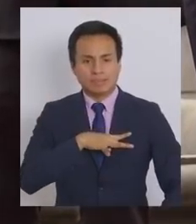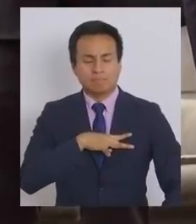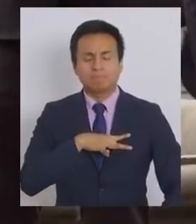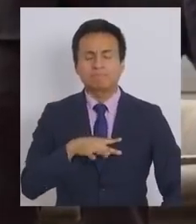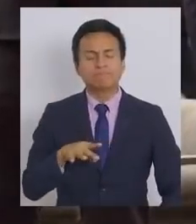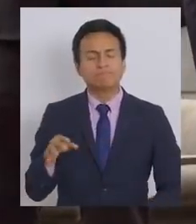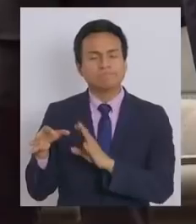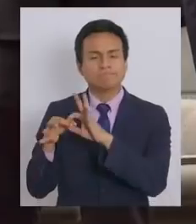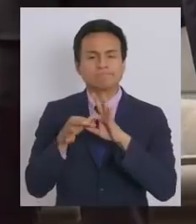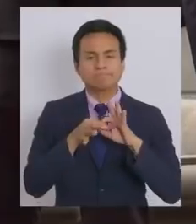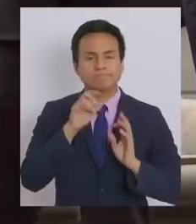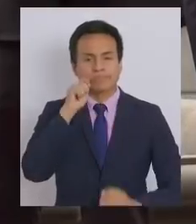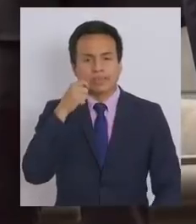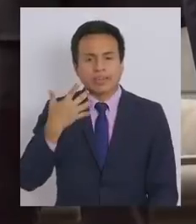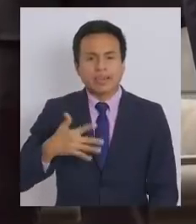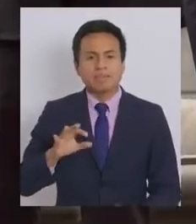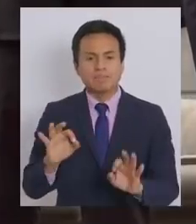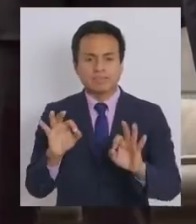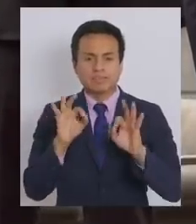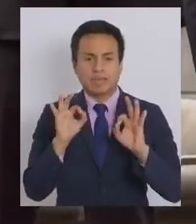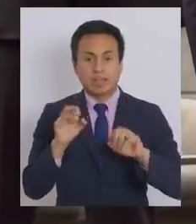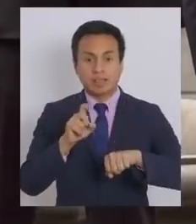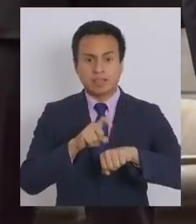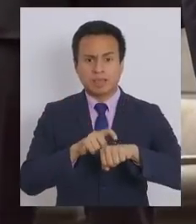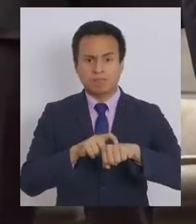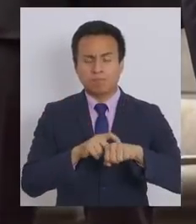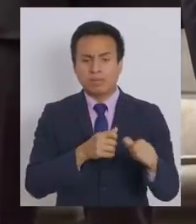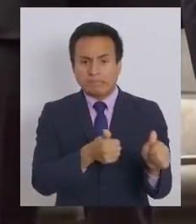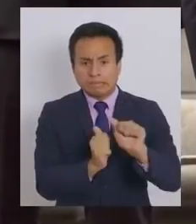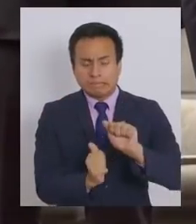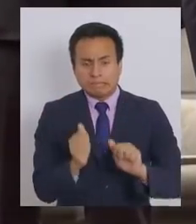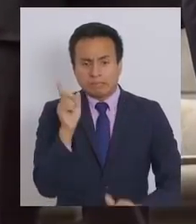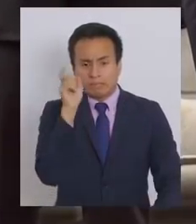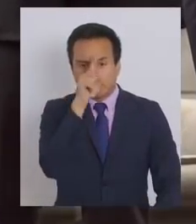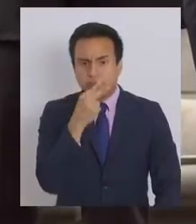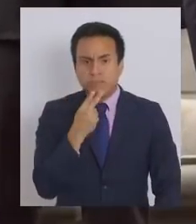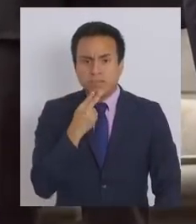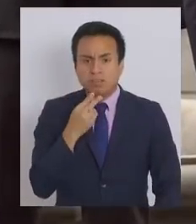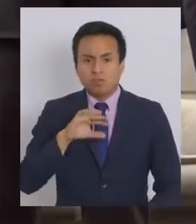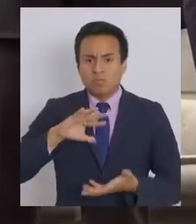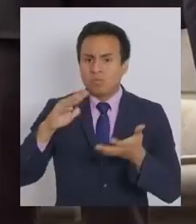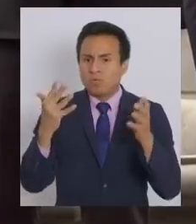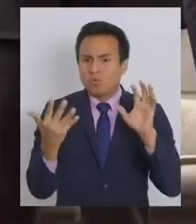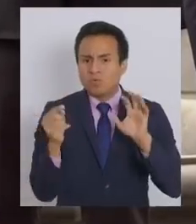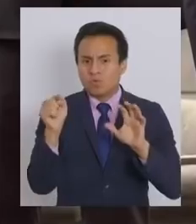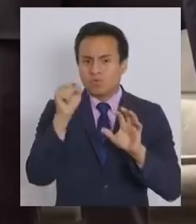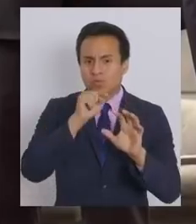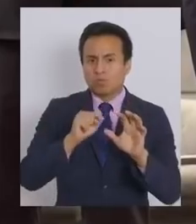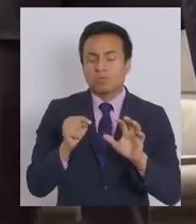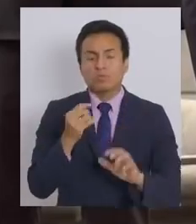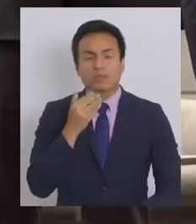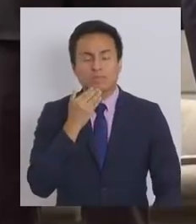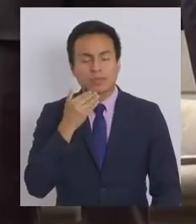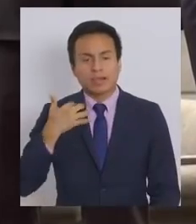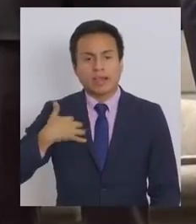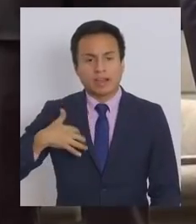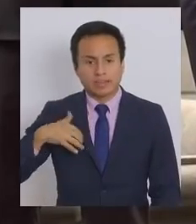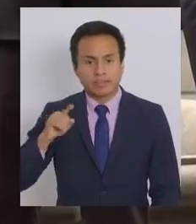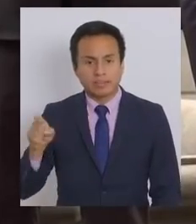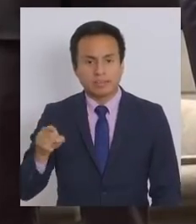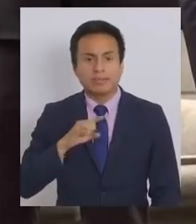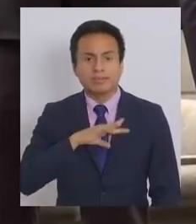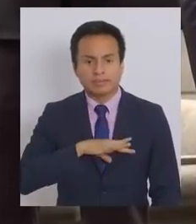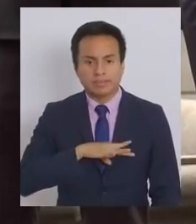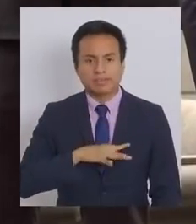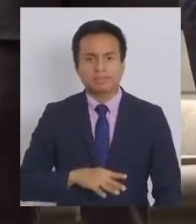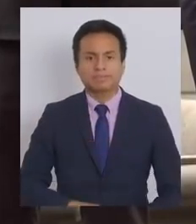tiene una significación muy especial por los tiempos de adversidad que estamos viviendo en el mundo entero y también en Argentina y en